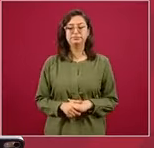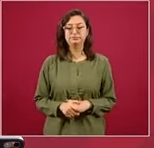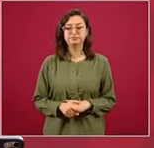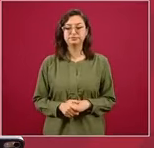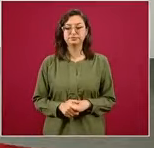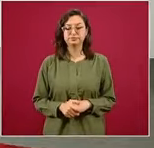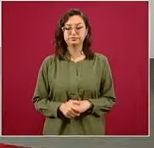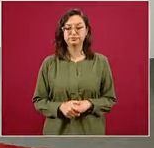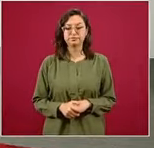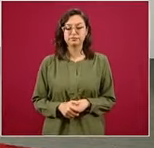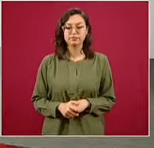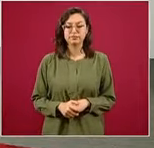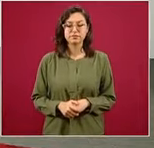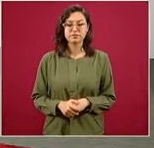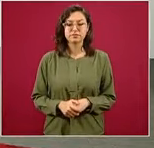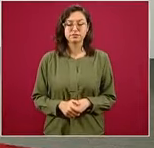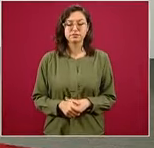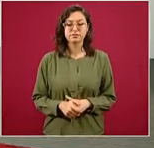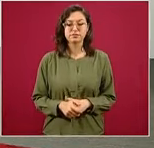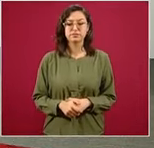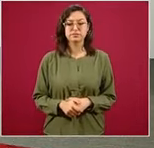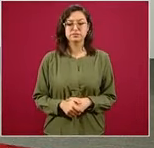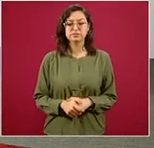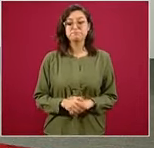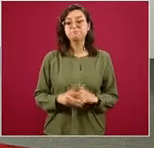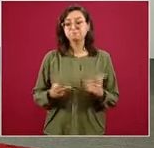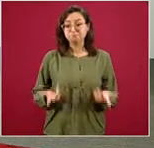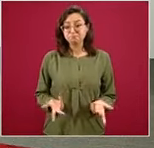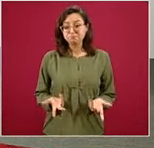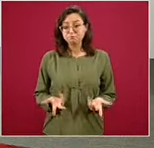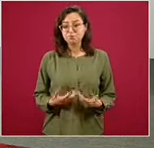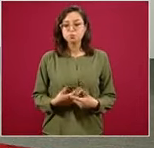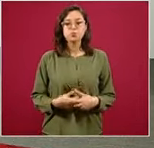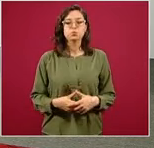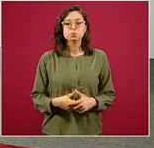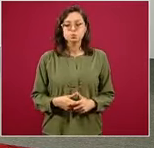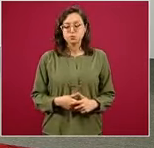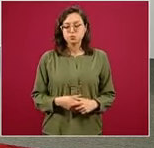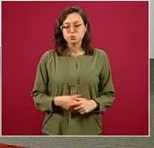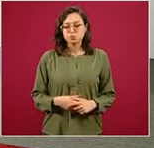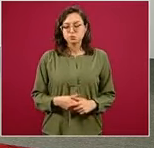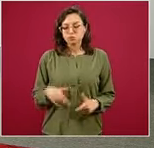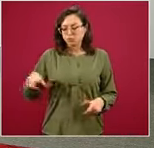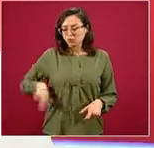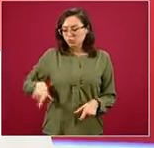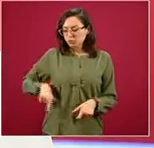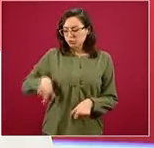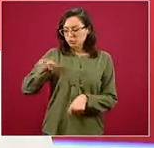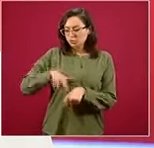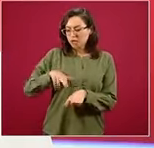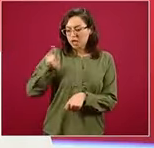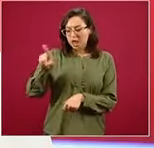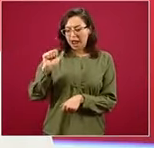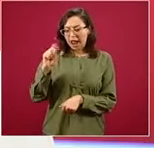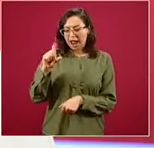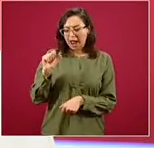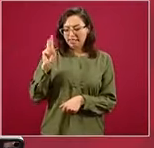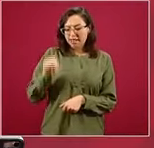Ahora, regresando a, ya que menciona al gobernador Adán Augusto,